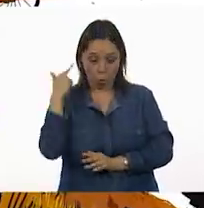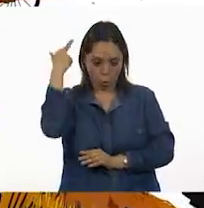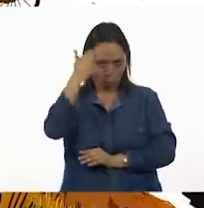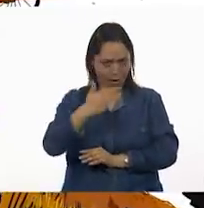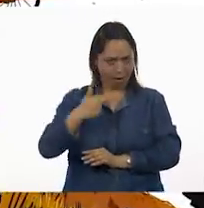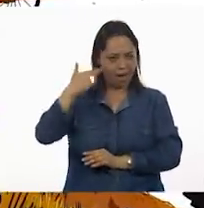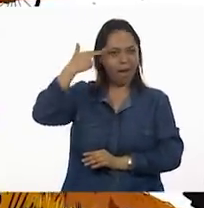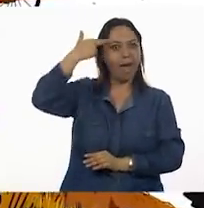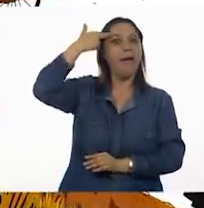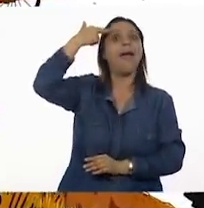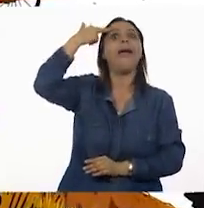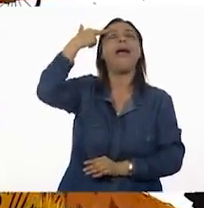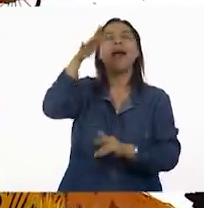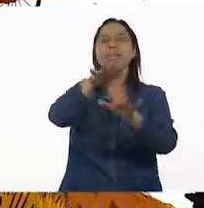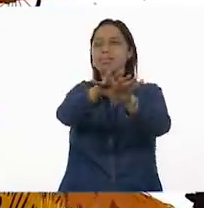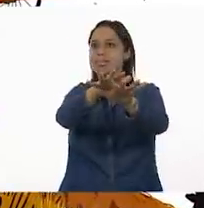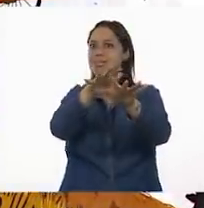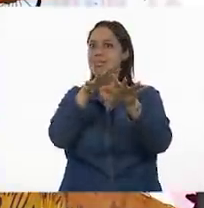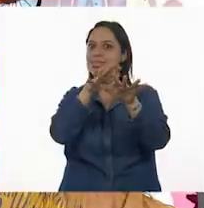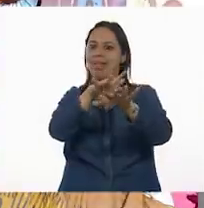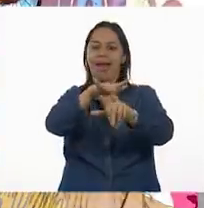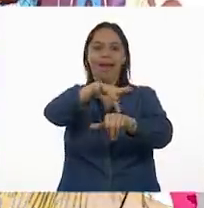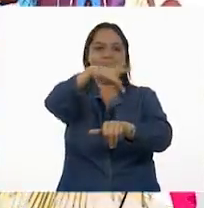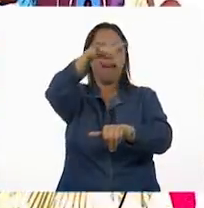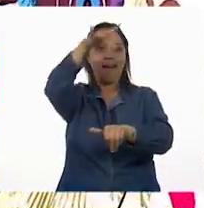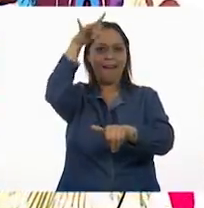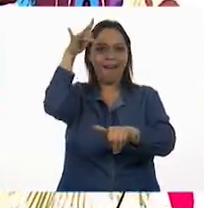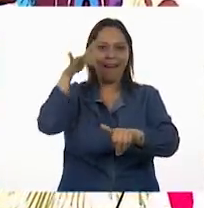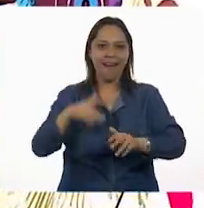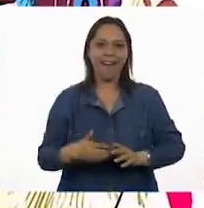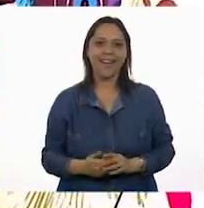brillante y deslumbrante!